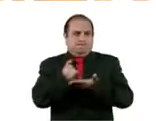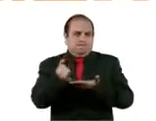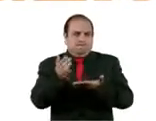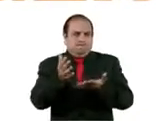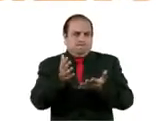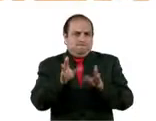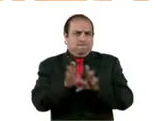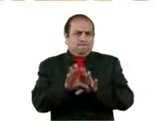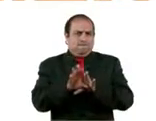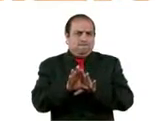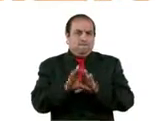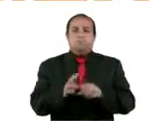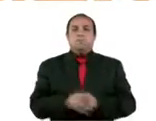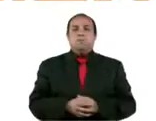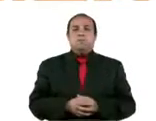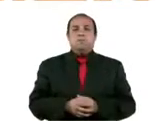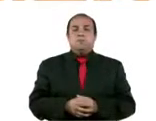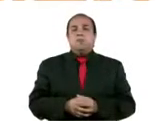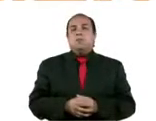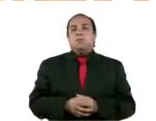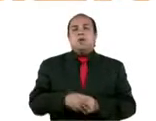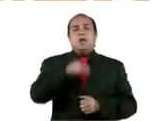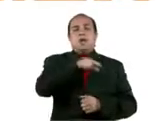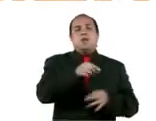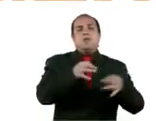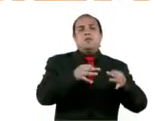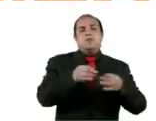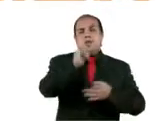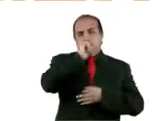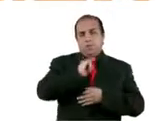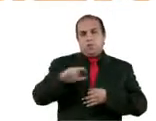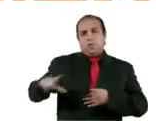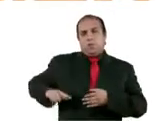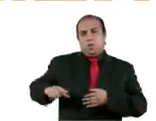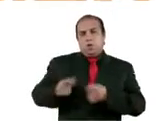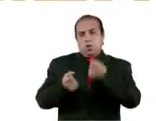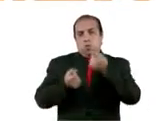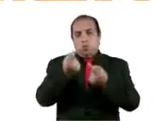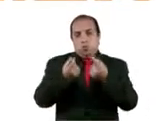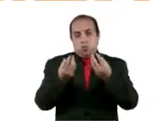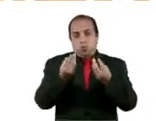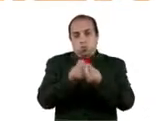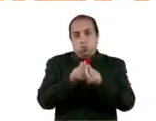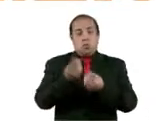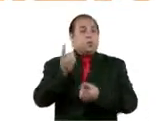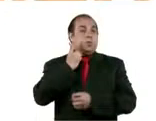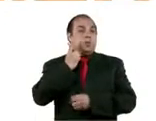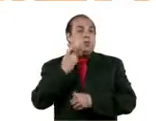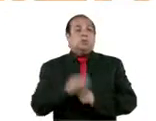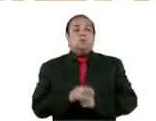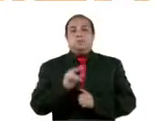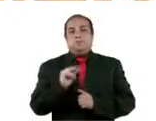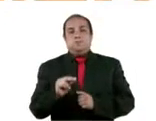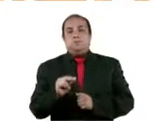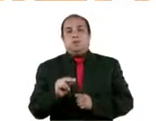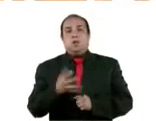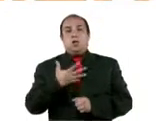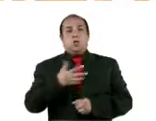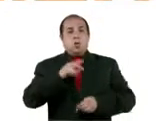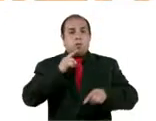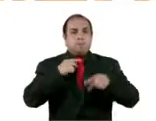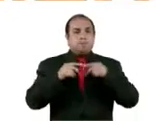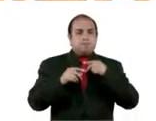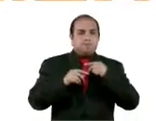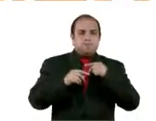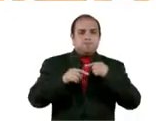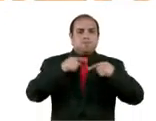solamente en oficinas de jefatura de gobierno con algunos diputados. Hubo una serie de pláticas que llevaron a esta